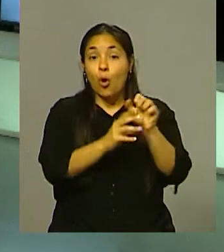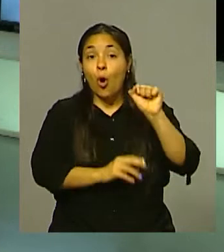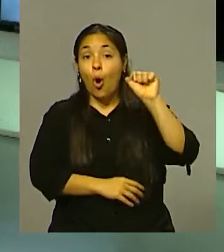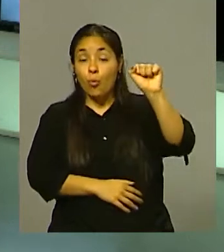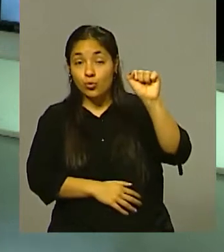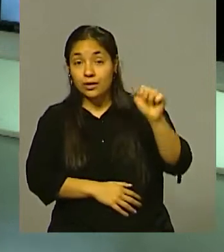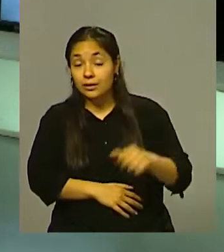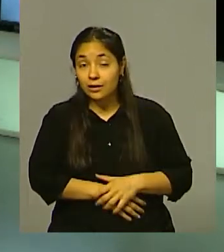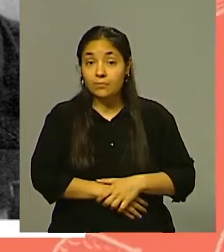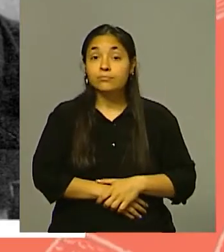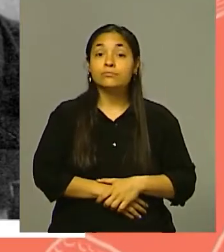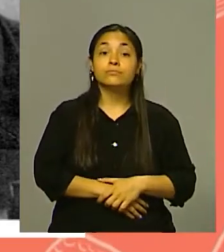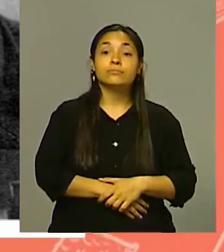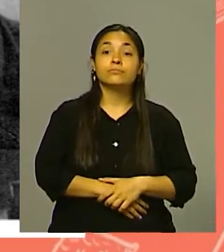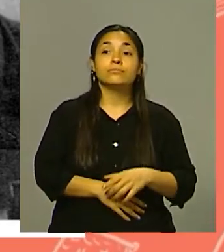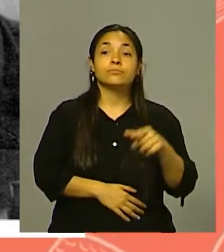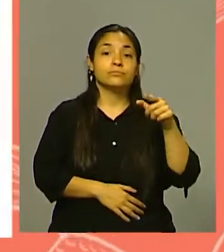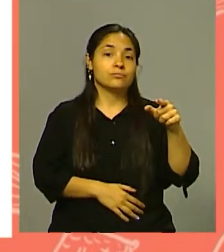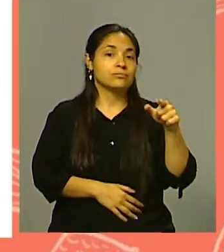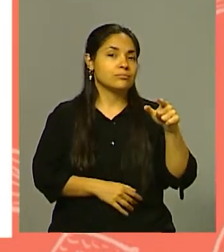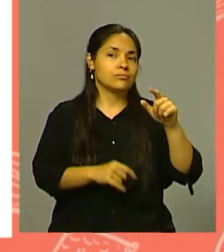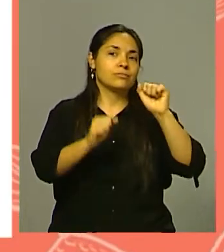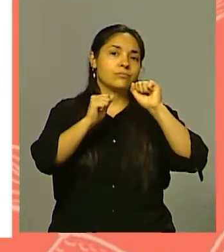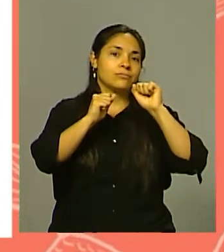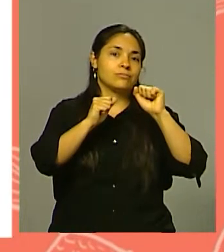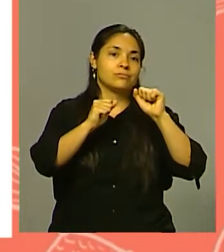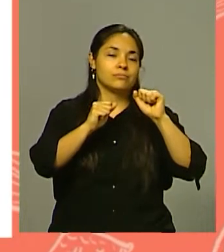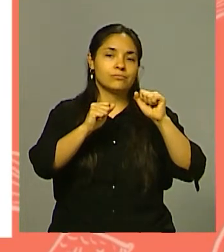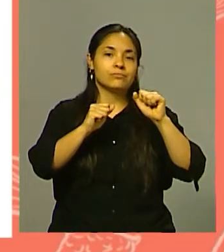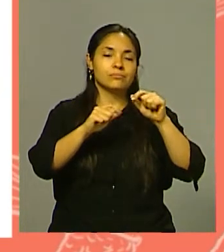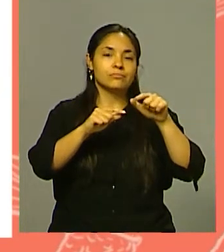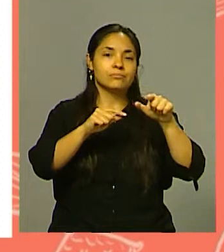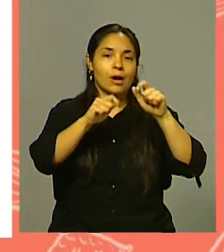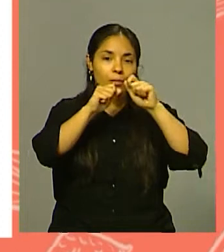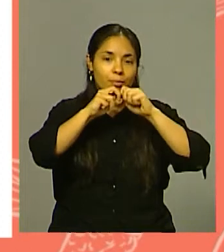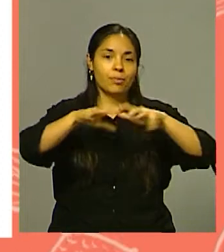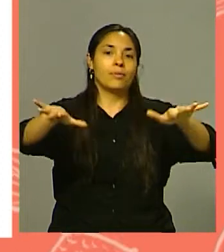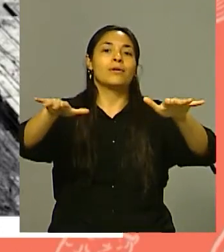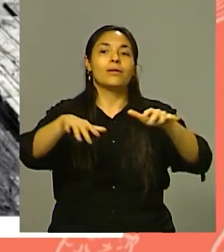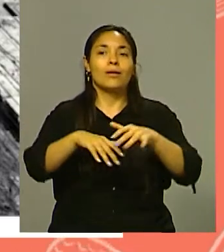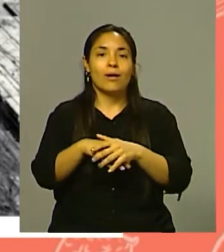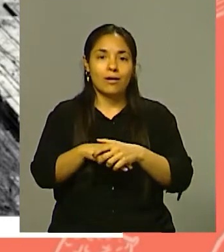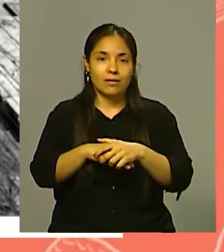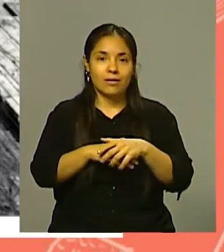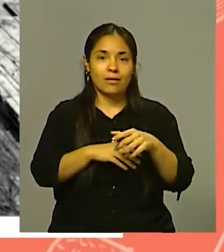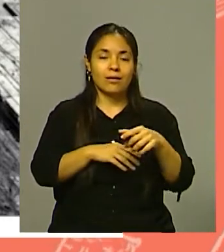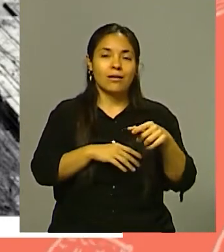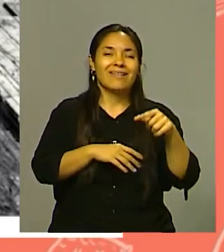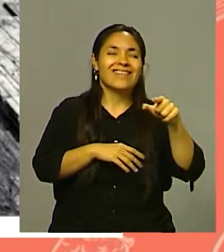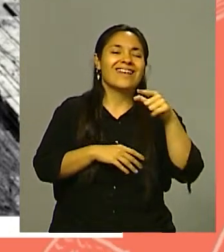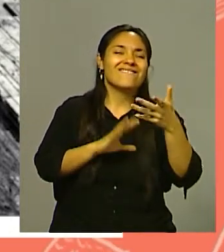dice que esparce de que por su culpa han muerto